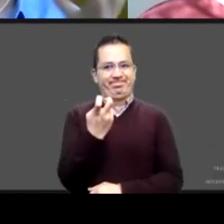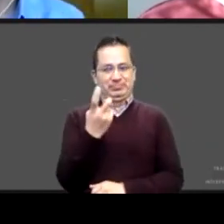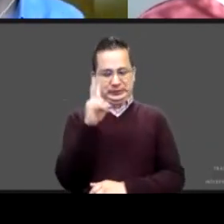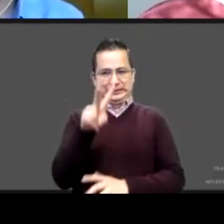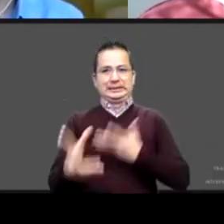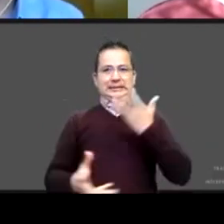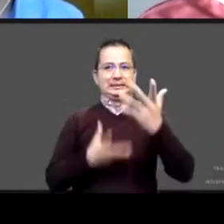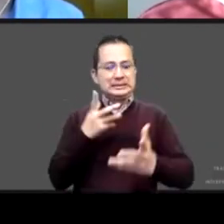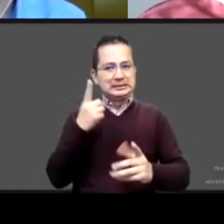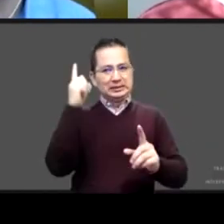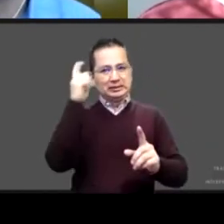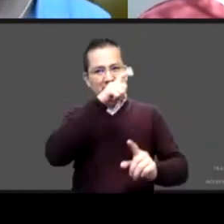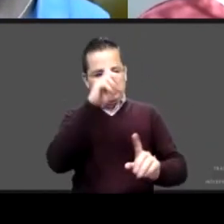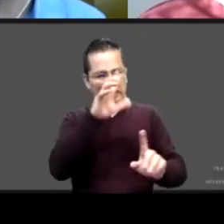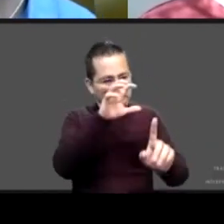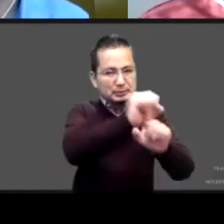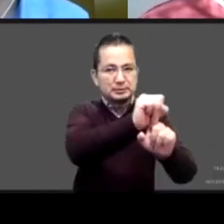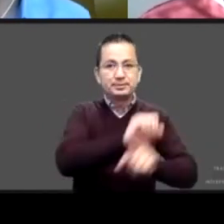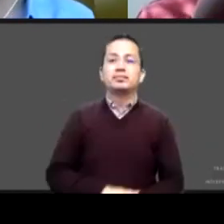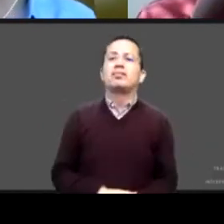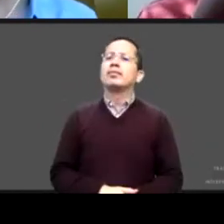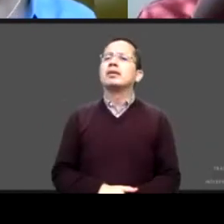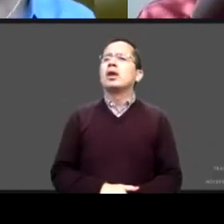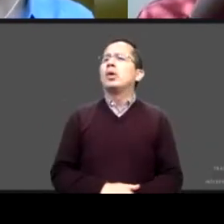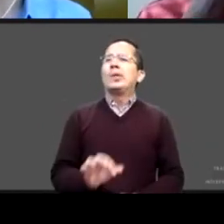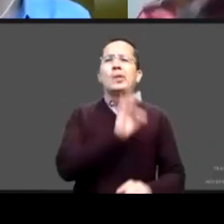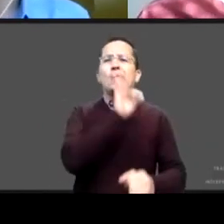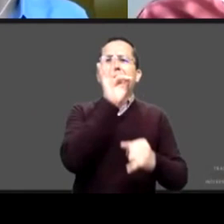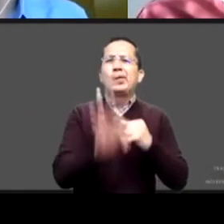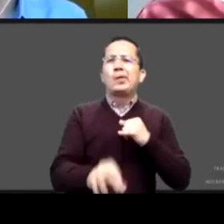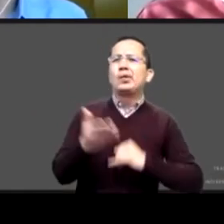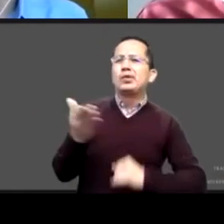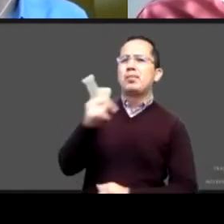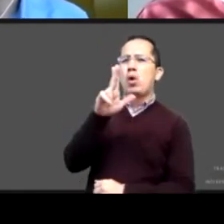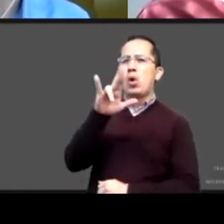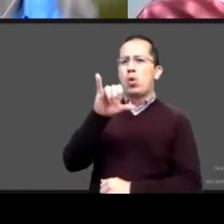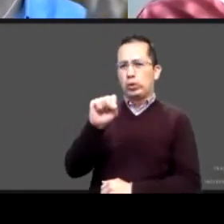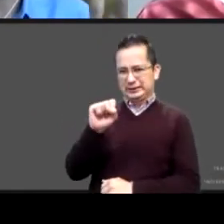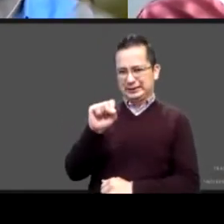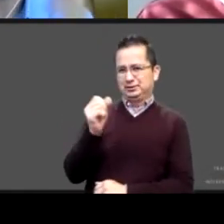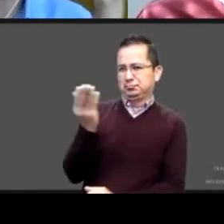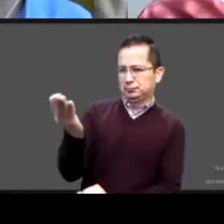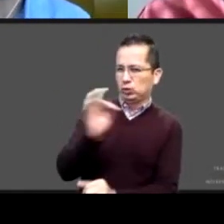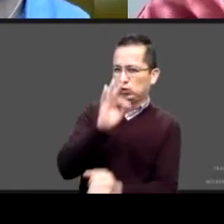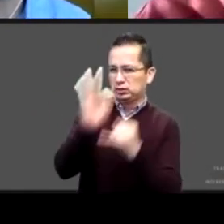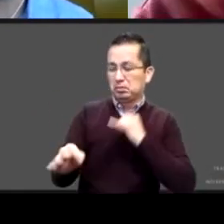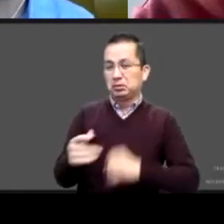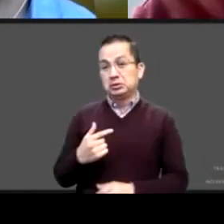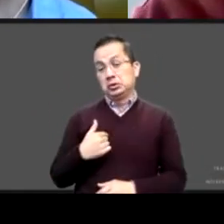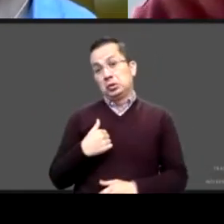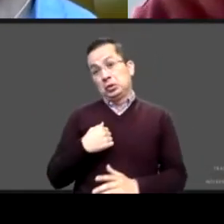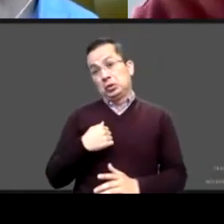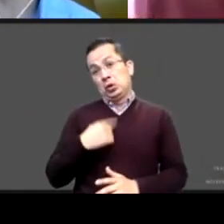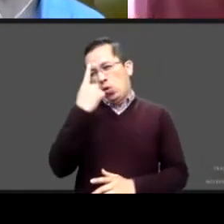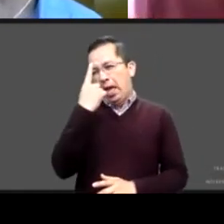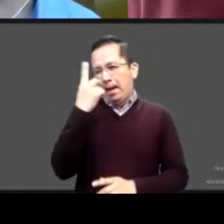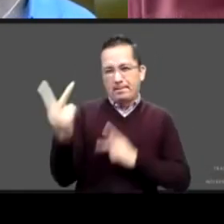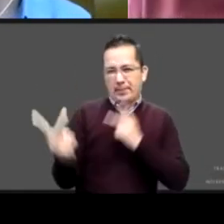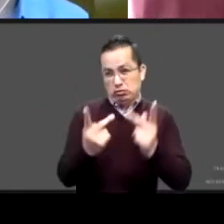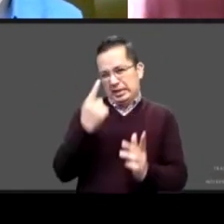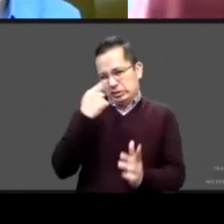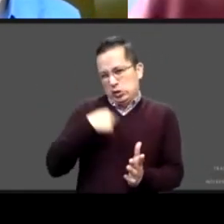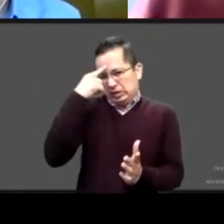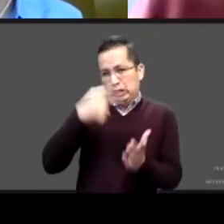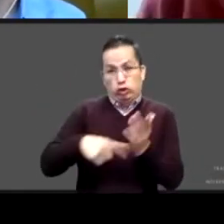Luis, cerramos contigo con una pregunta que a todos nos preocupa y nos debe ocupar. ¿Cuál es el desafío de